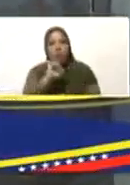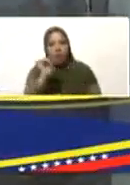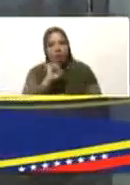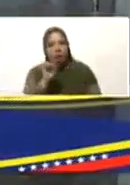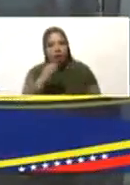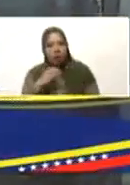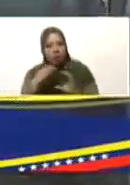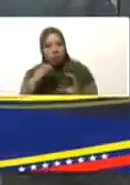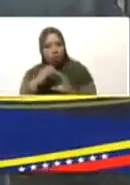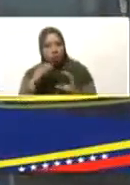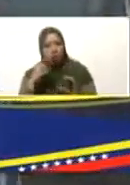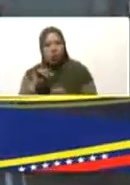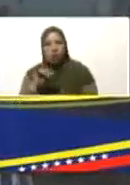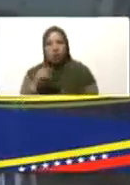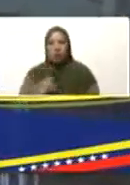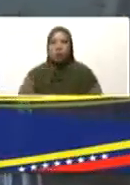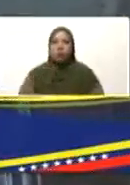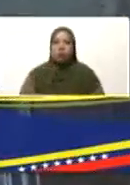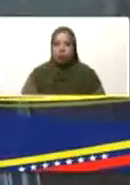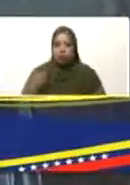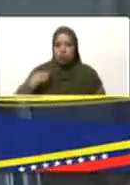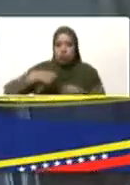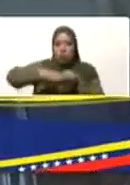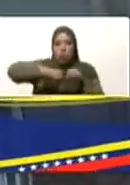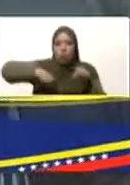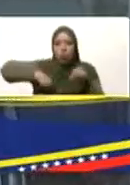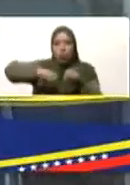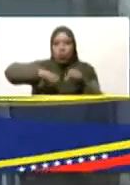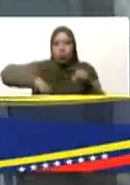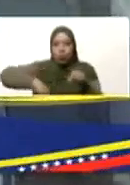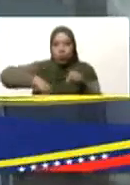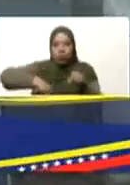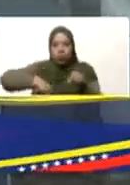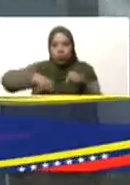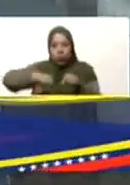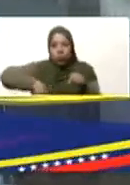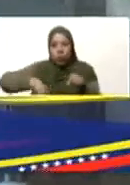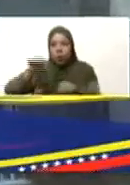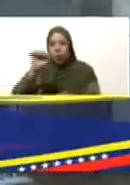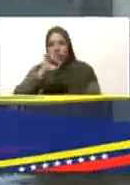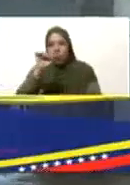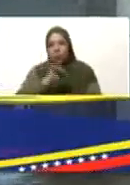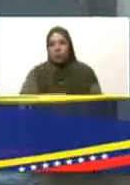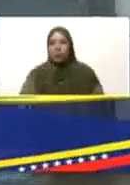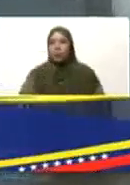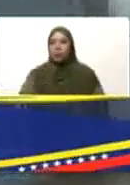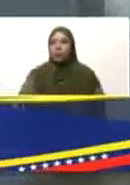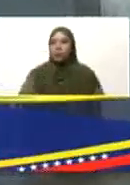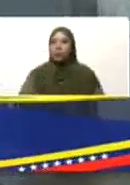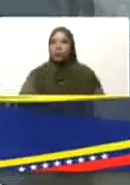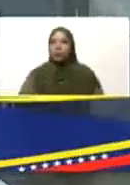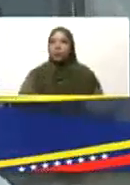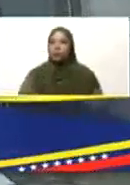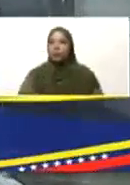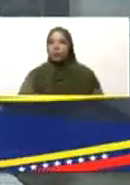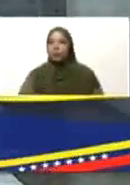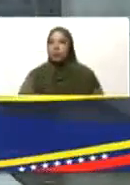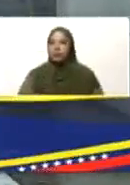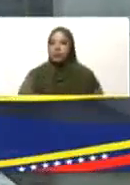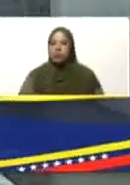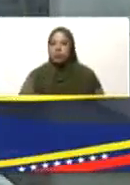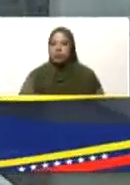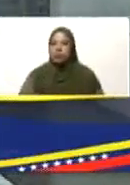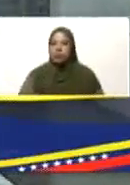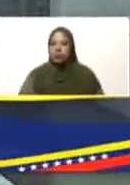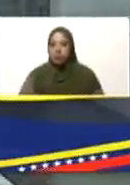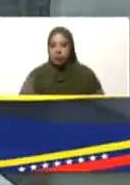vamos sacando el croche. Allá creo que tiene. Ahí está en segunda. Ajá, aquí vamos,